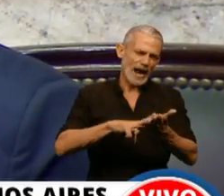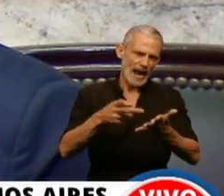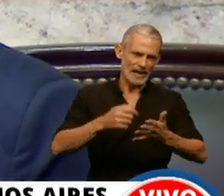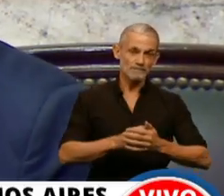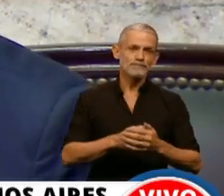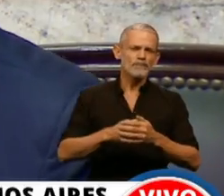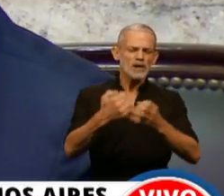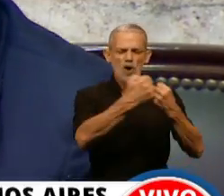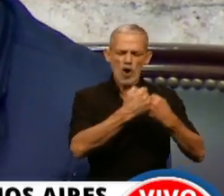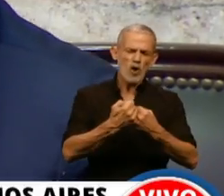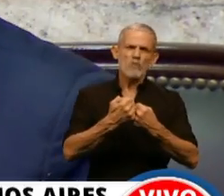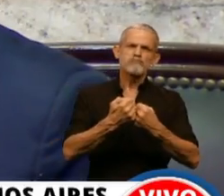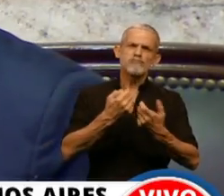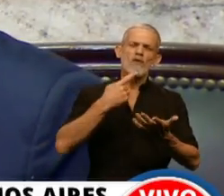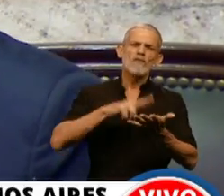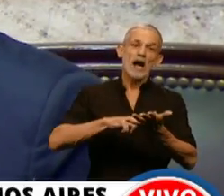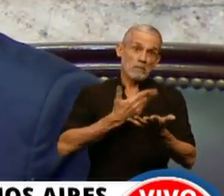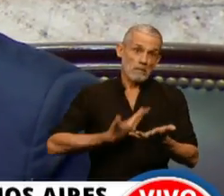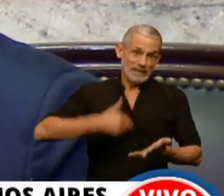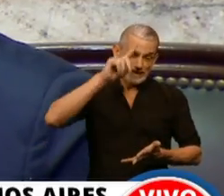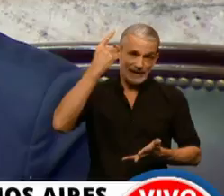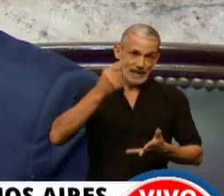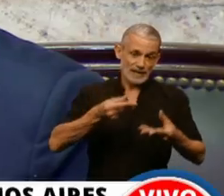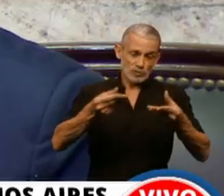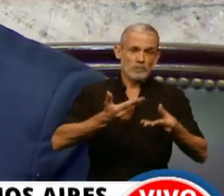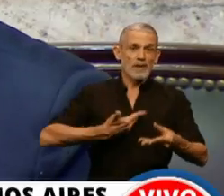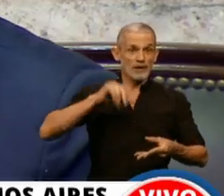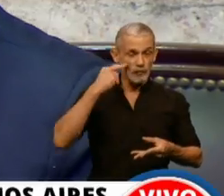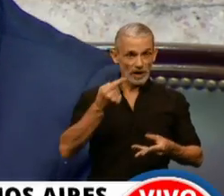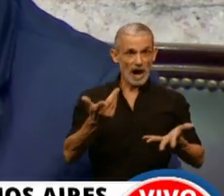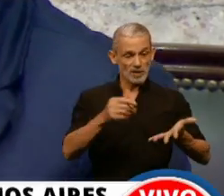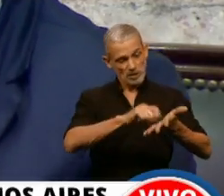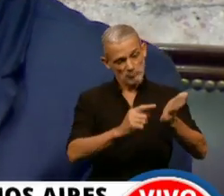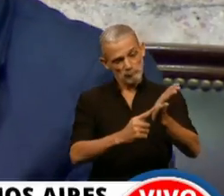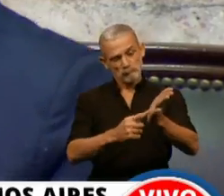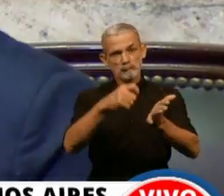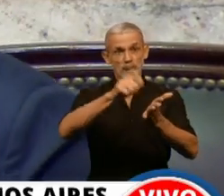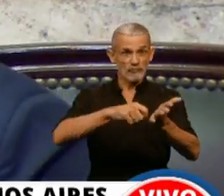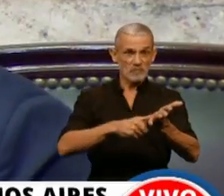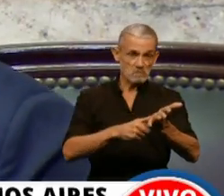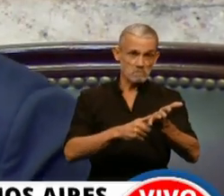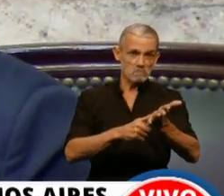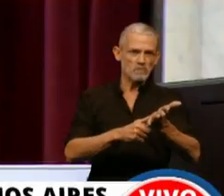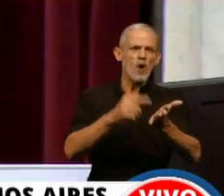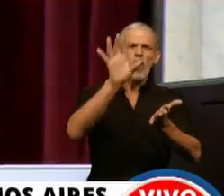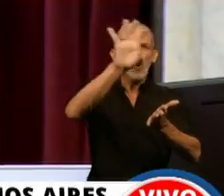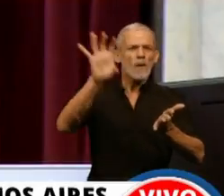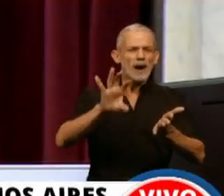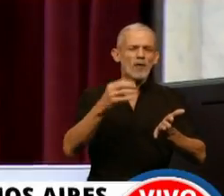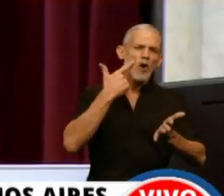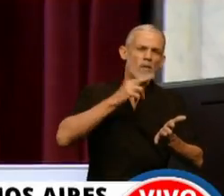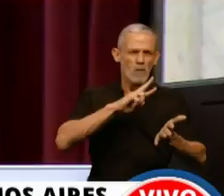que un consenso fiscal suscrito por el presidente de la nación alberto fernández con todas las gobernadoras